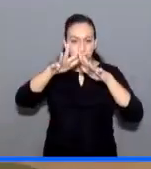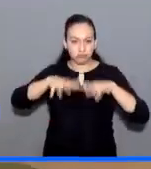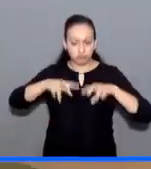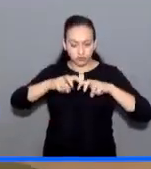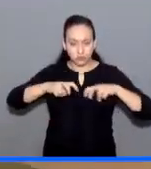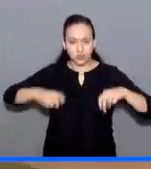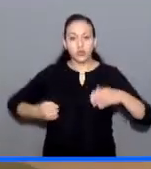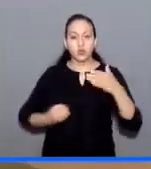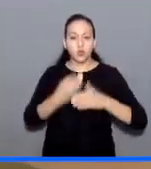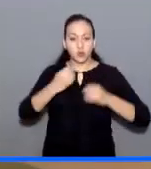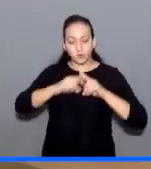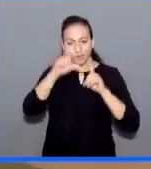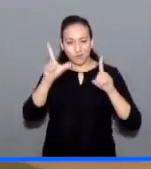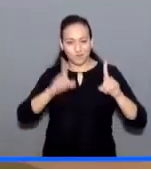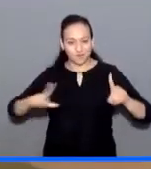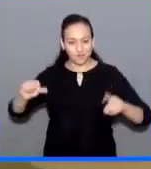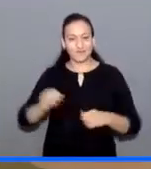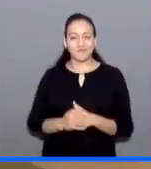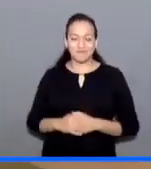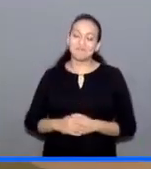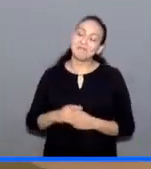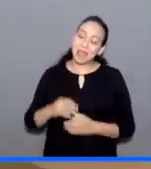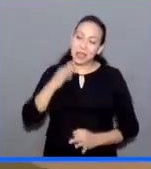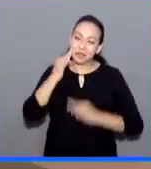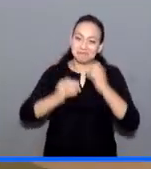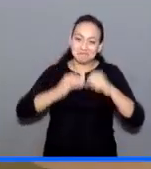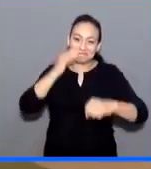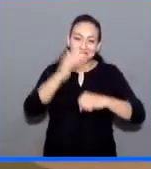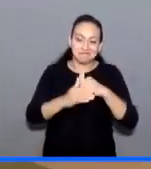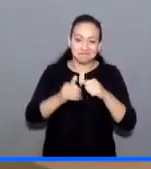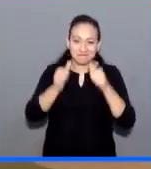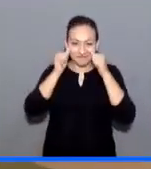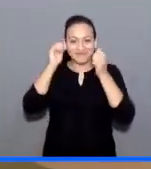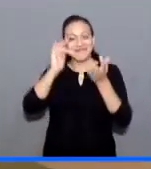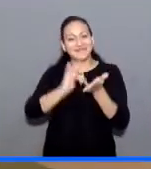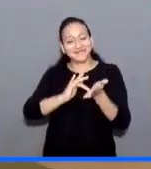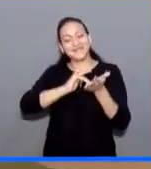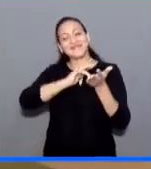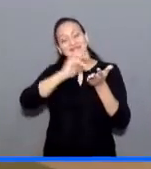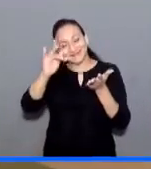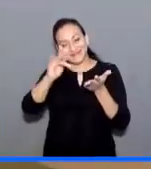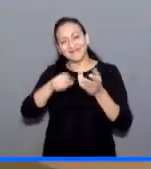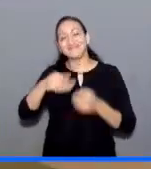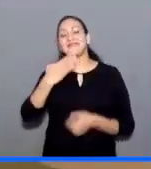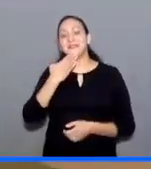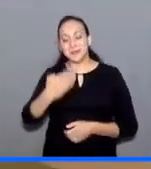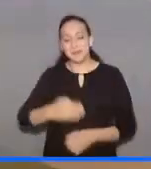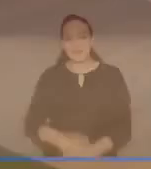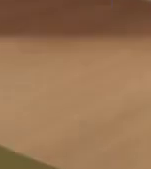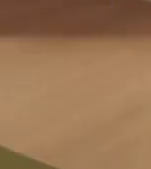Corte. Así concluimos esta emisión. Soy Laura Murillo. Gracias por su atención y hasta pronto.